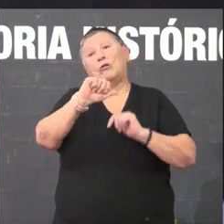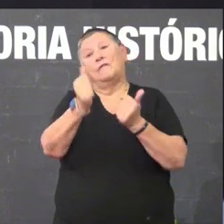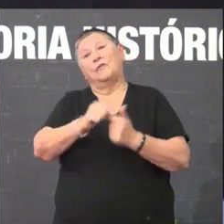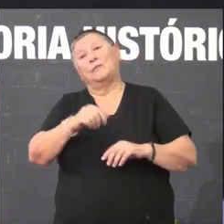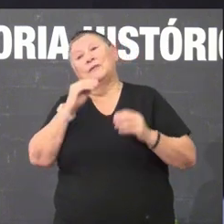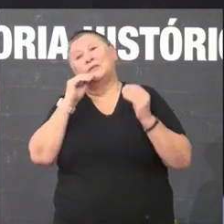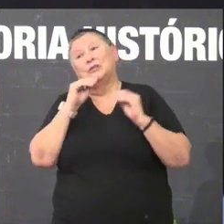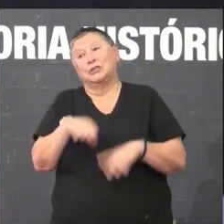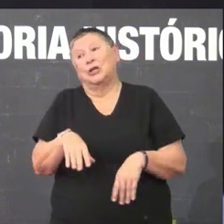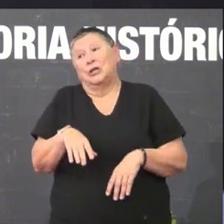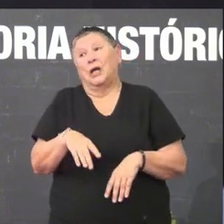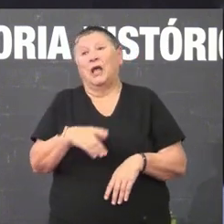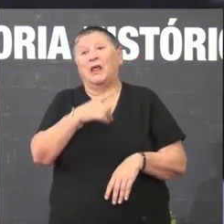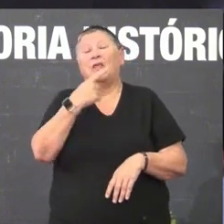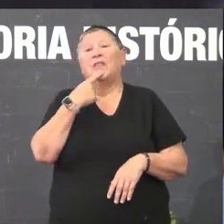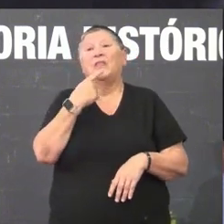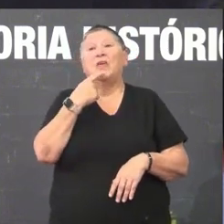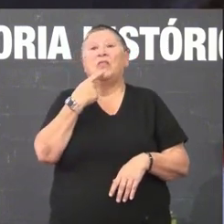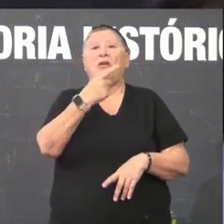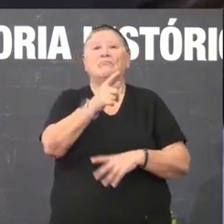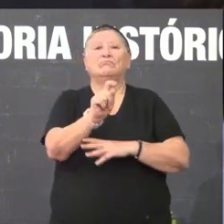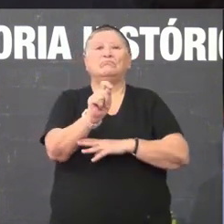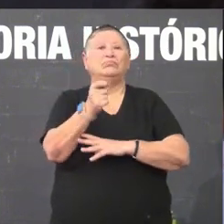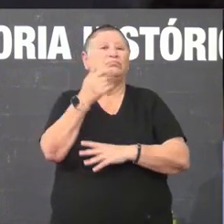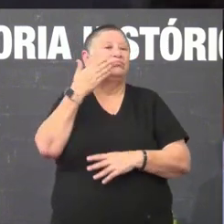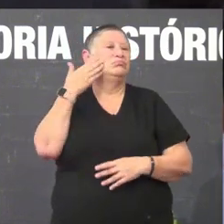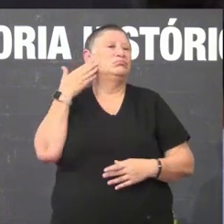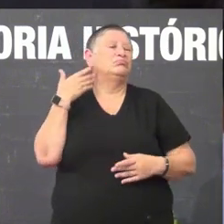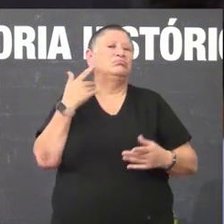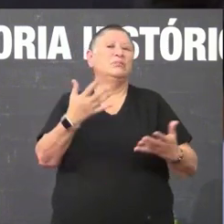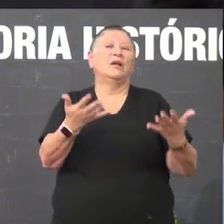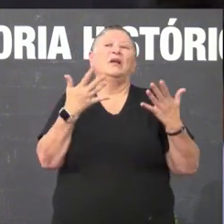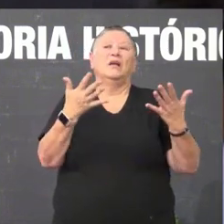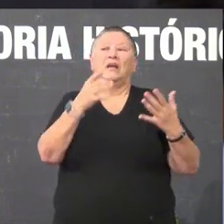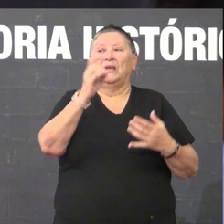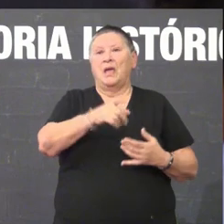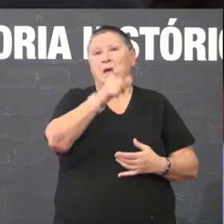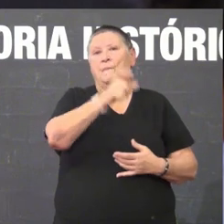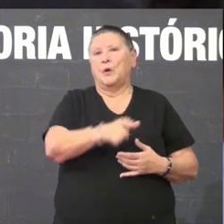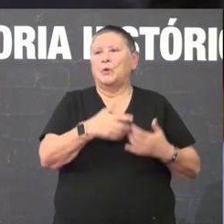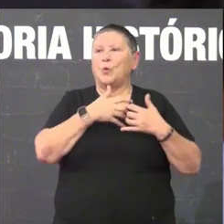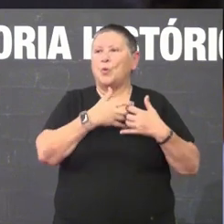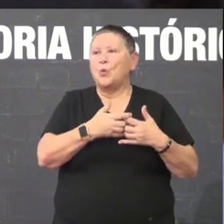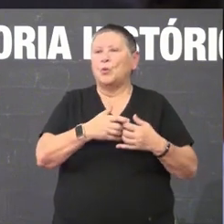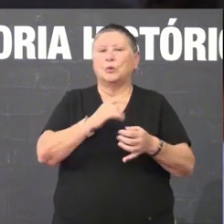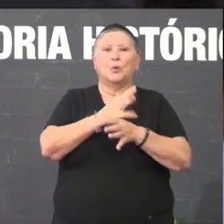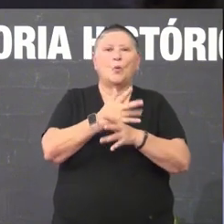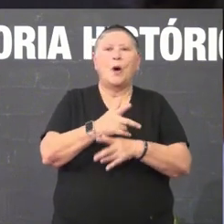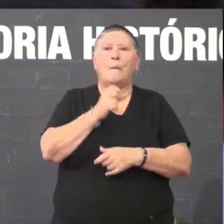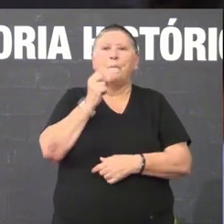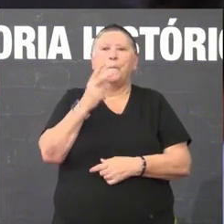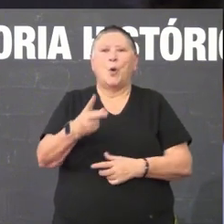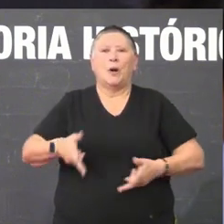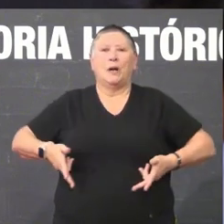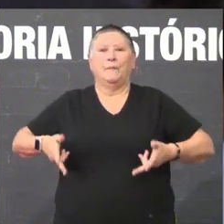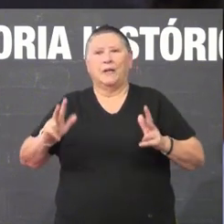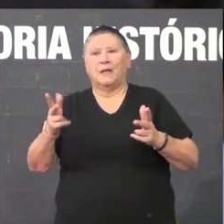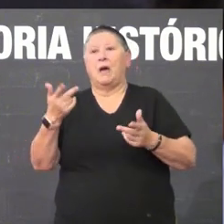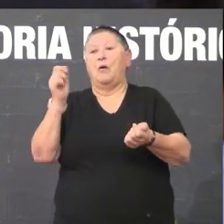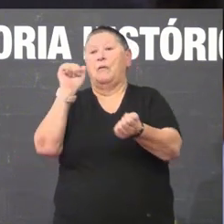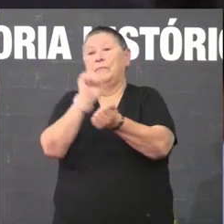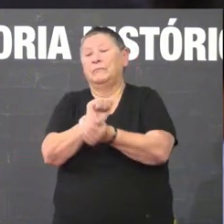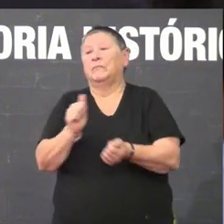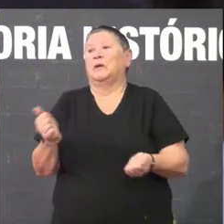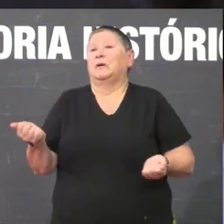seguramente serían las personas y las organizaciones que sí que se lo jugaron todo La Libertad El exilio la cárcel y